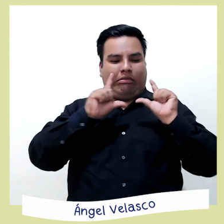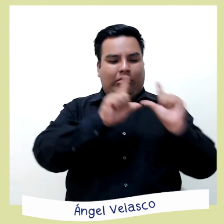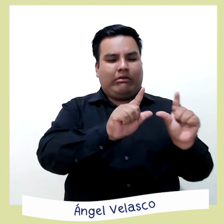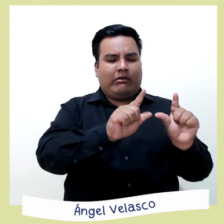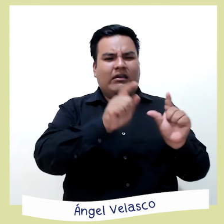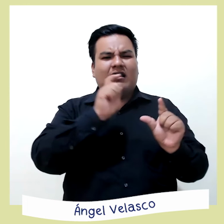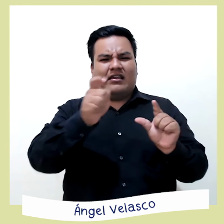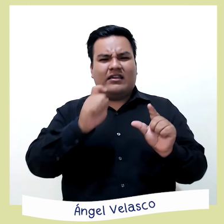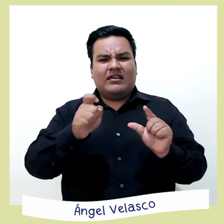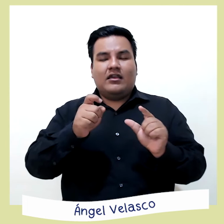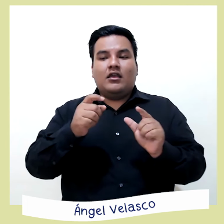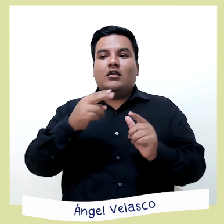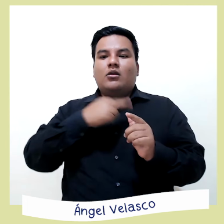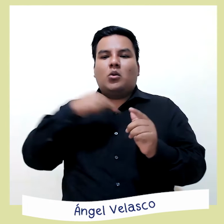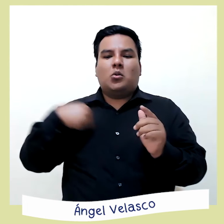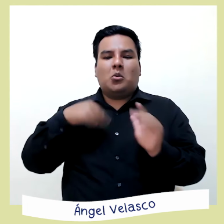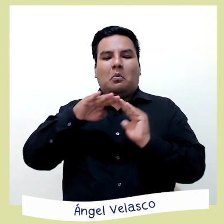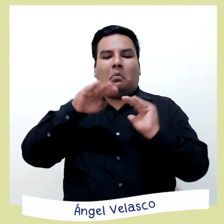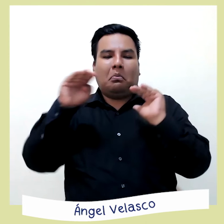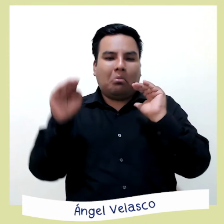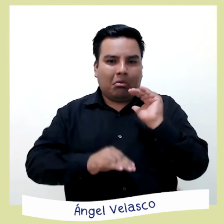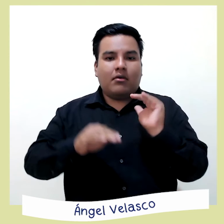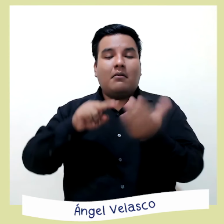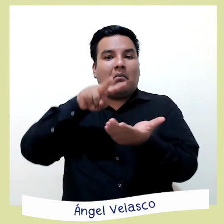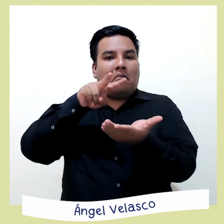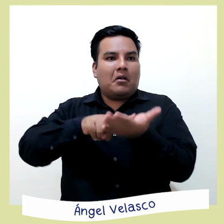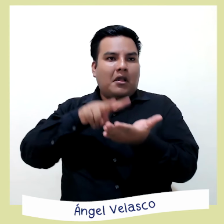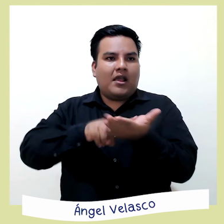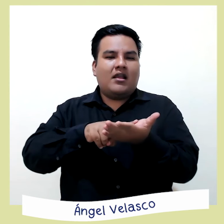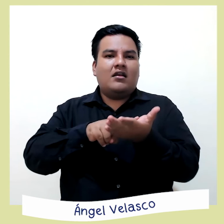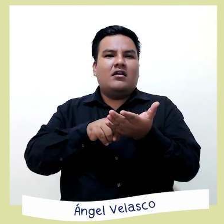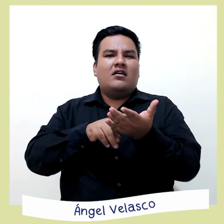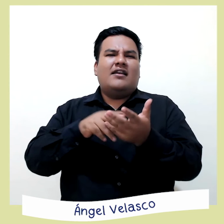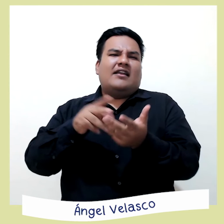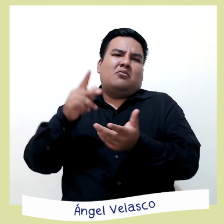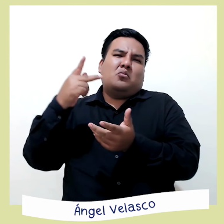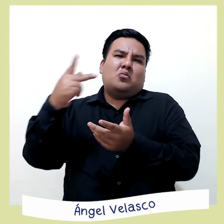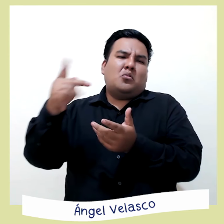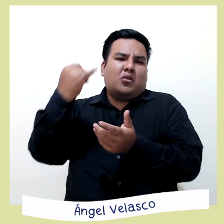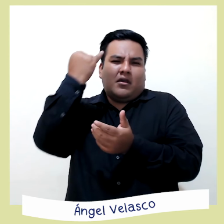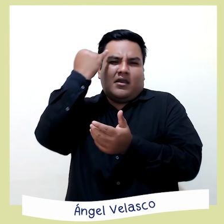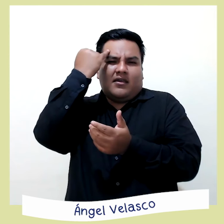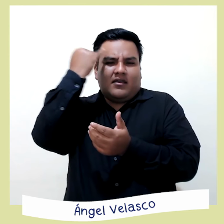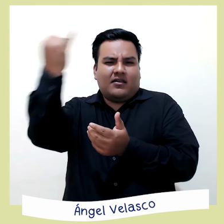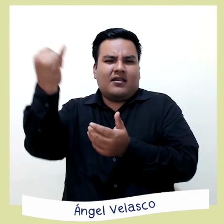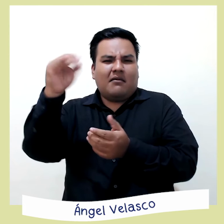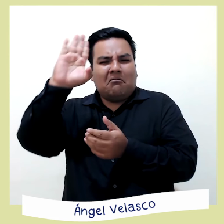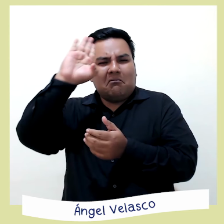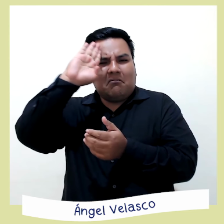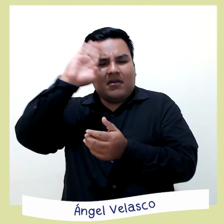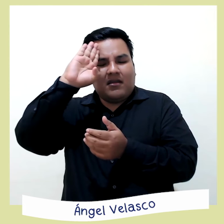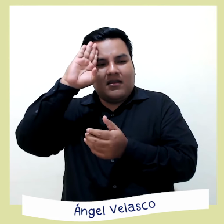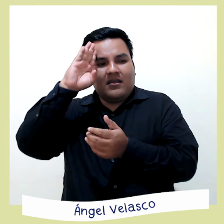nos encontramos siempre con las etiquetas, con las formas